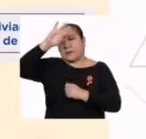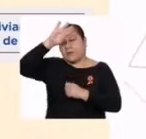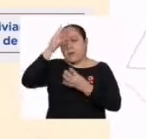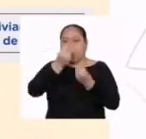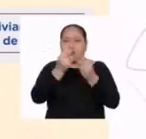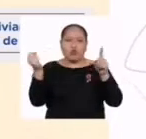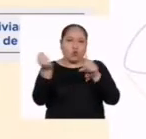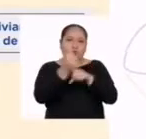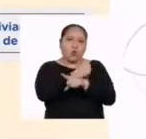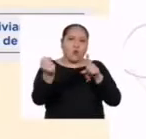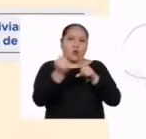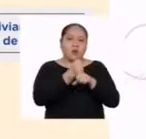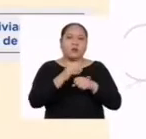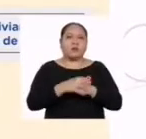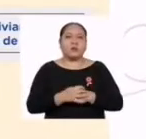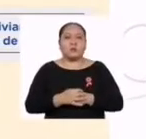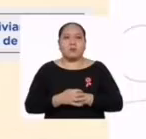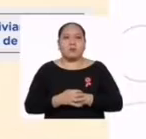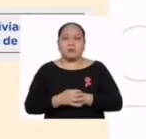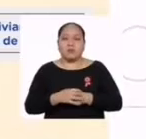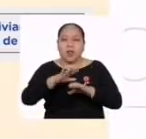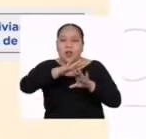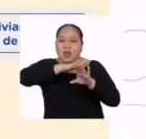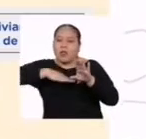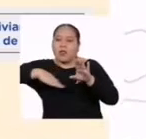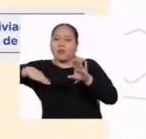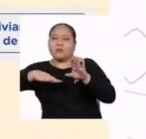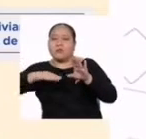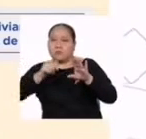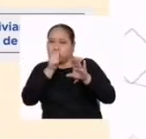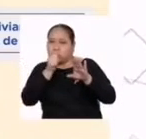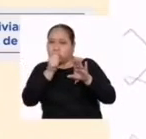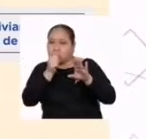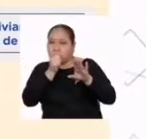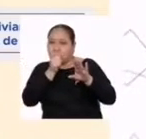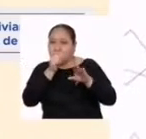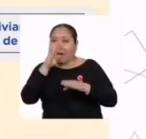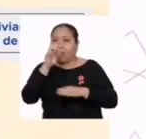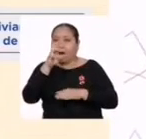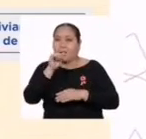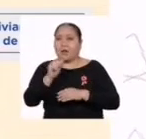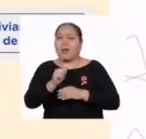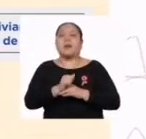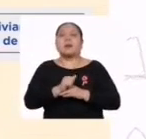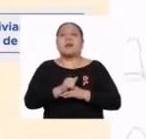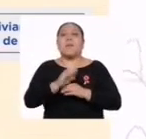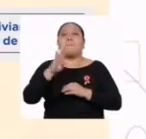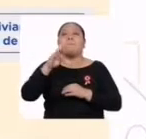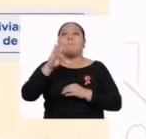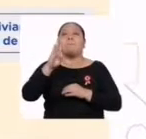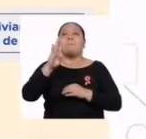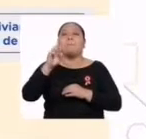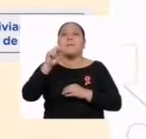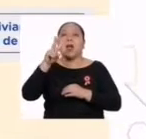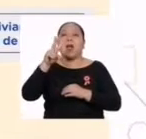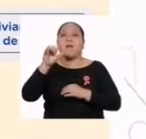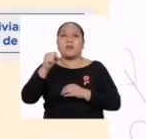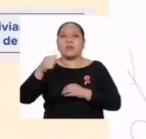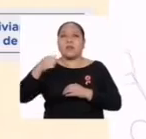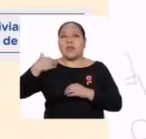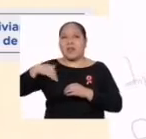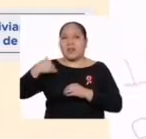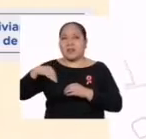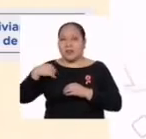violencia. El lado oscuro de las barras bravas en Argentina, una mirada a la violencia en el fútbol. Violencia